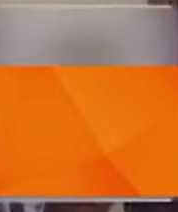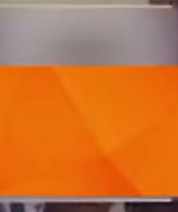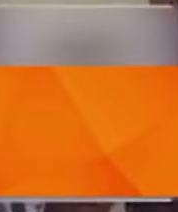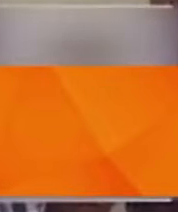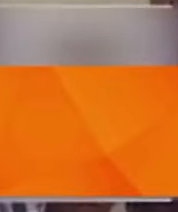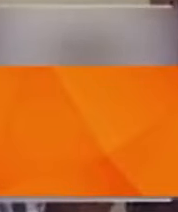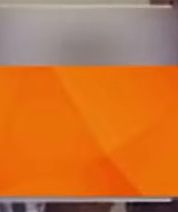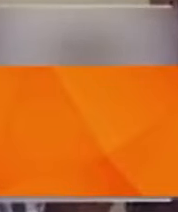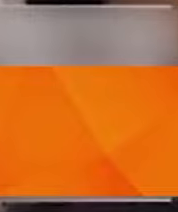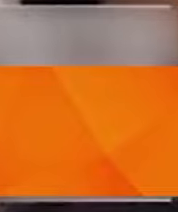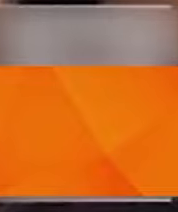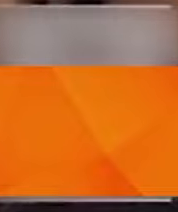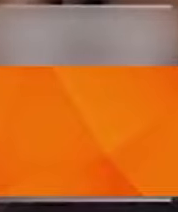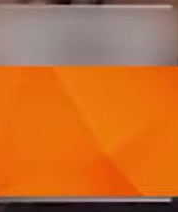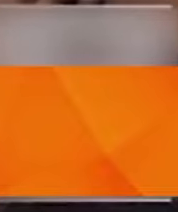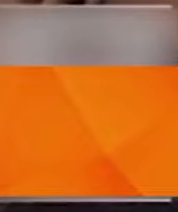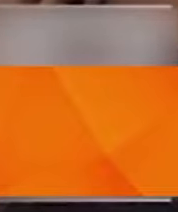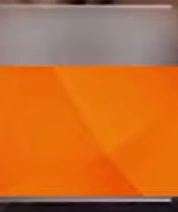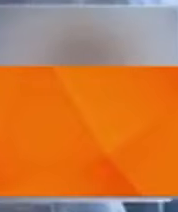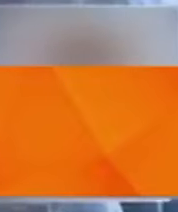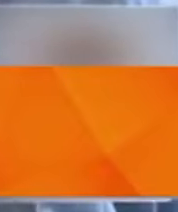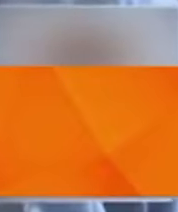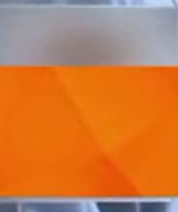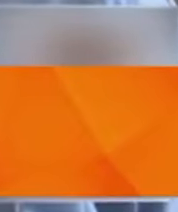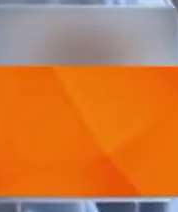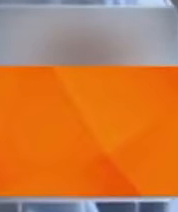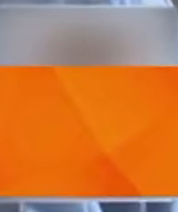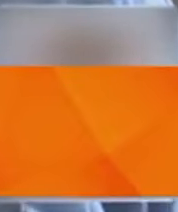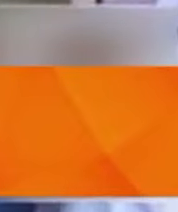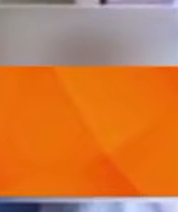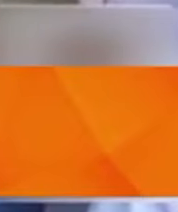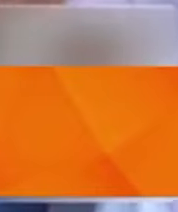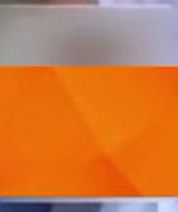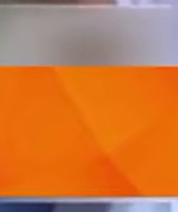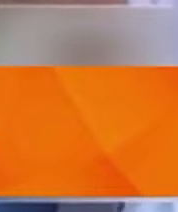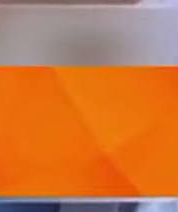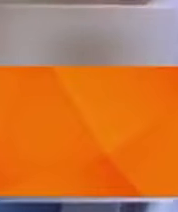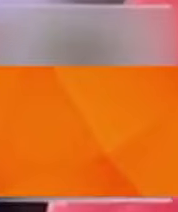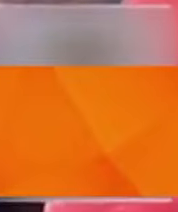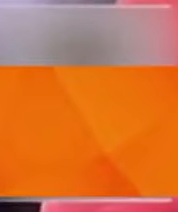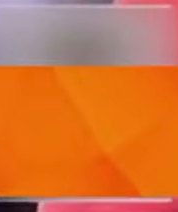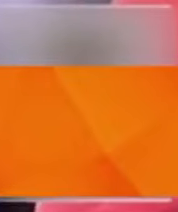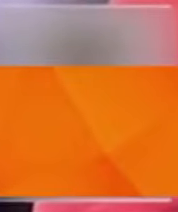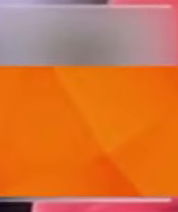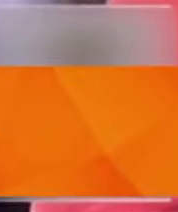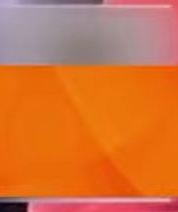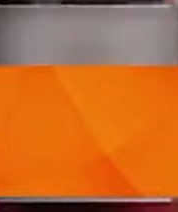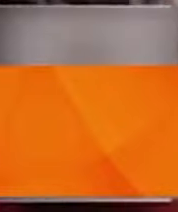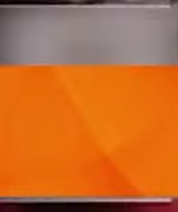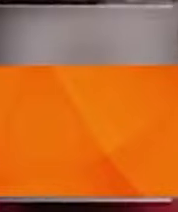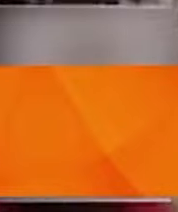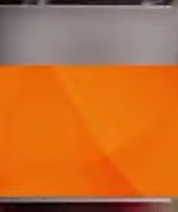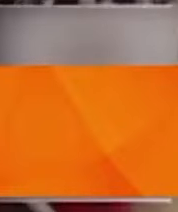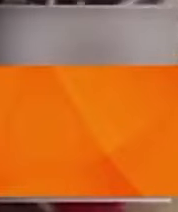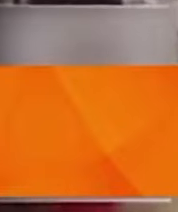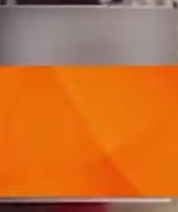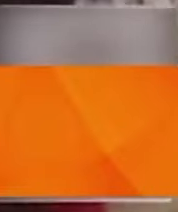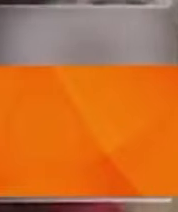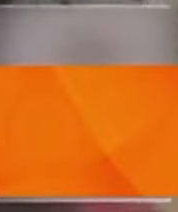esta Revolución y Cuba más que otra cosa la quieren destruir porque es un ejemplo